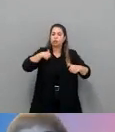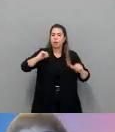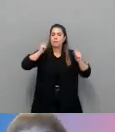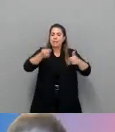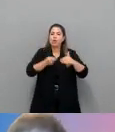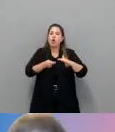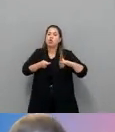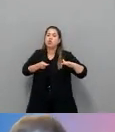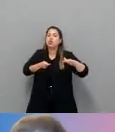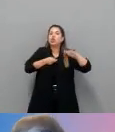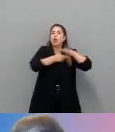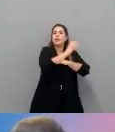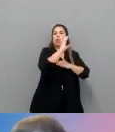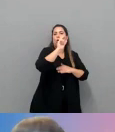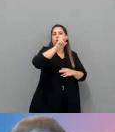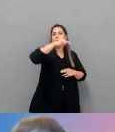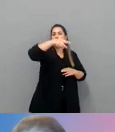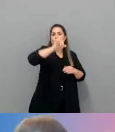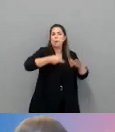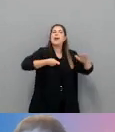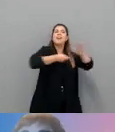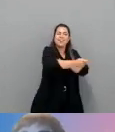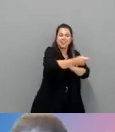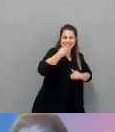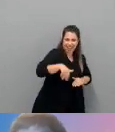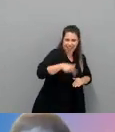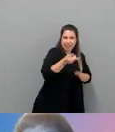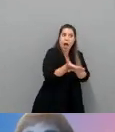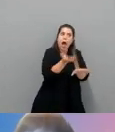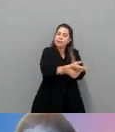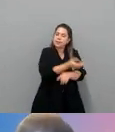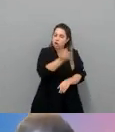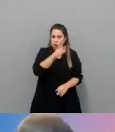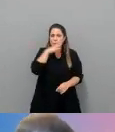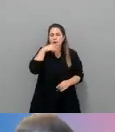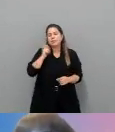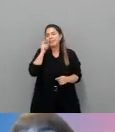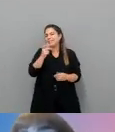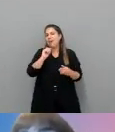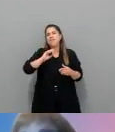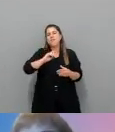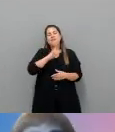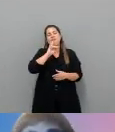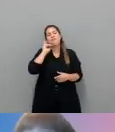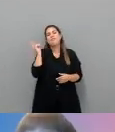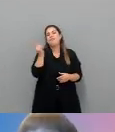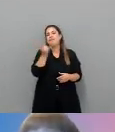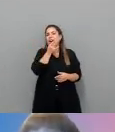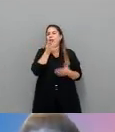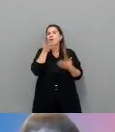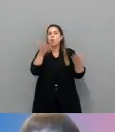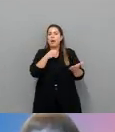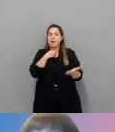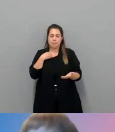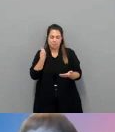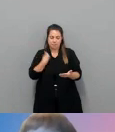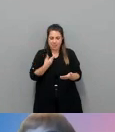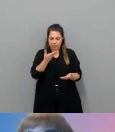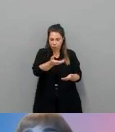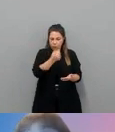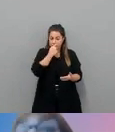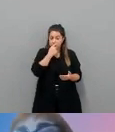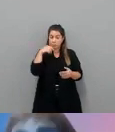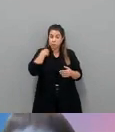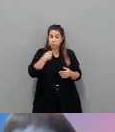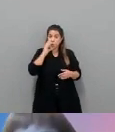CUME, no antes. Lo digo porque normalmente uno de los fallos que se suele hacer o que suele haber en la práctica es este: solicitar la